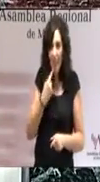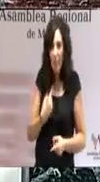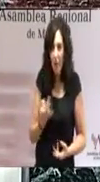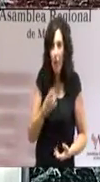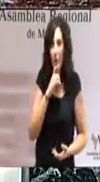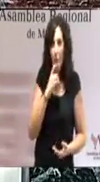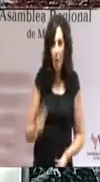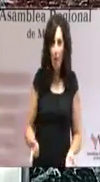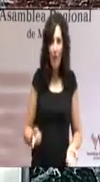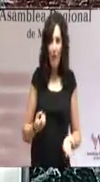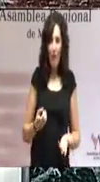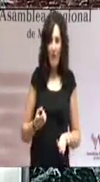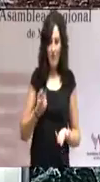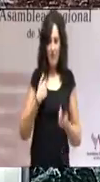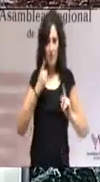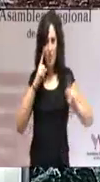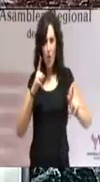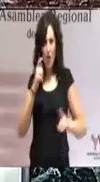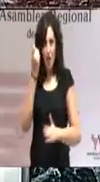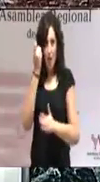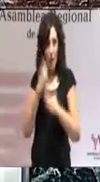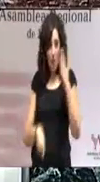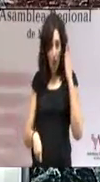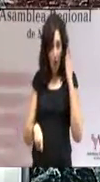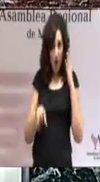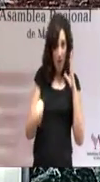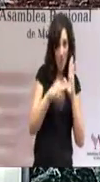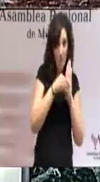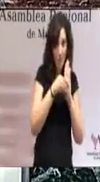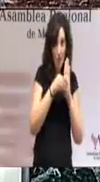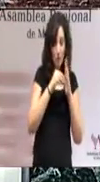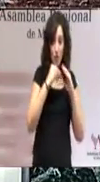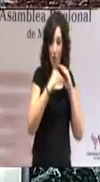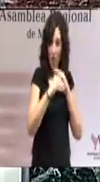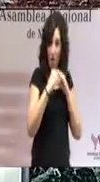decir, y cuando lo compró también lo cargó a la subvención del grupo de esta Asamblea.